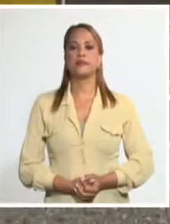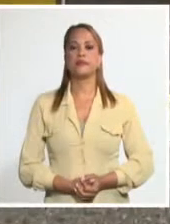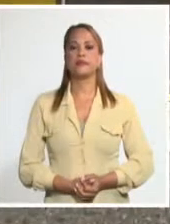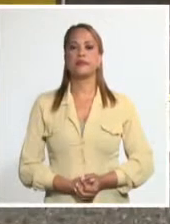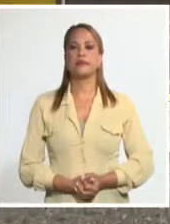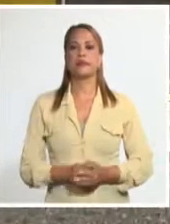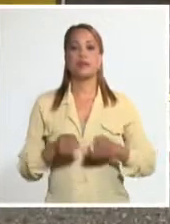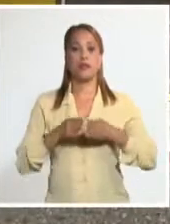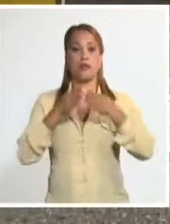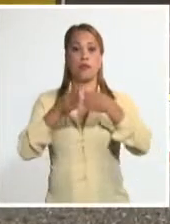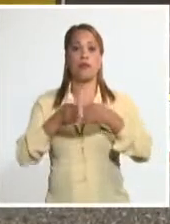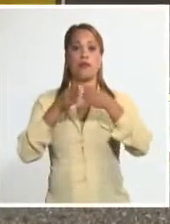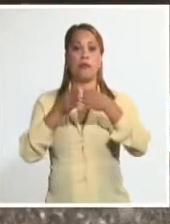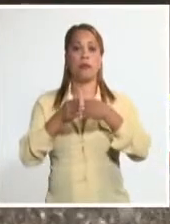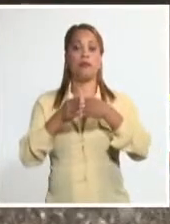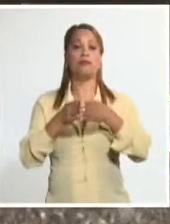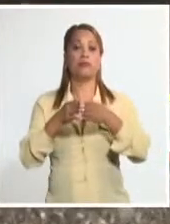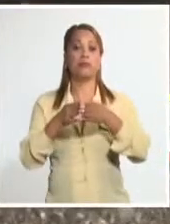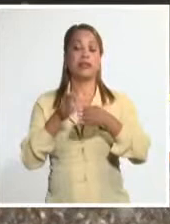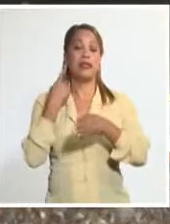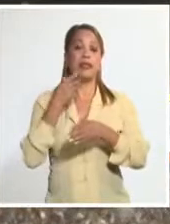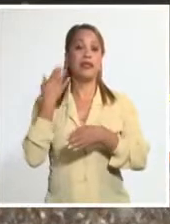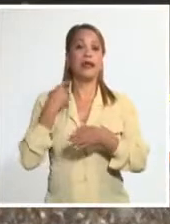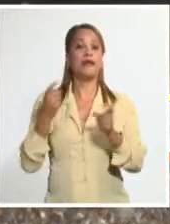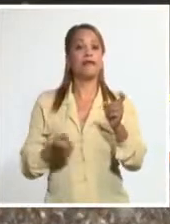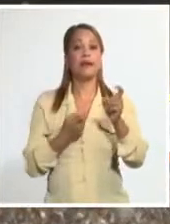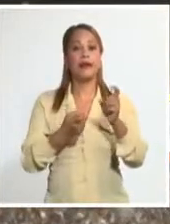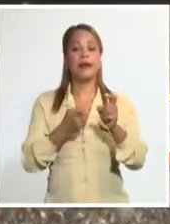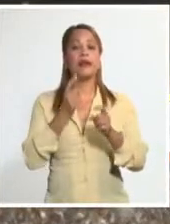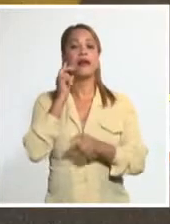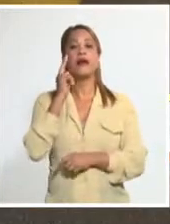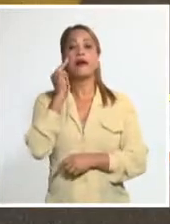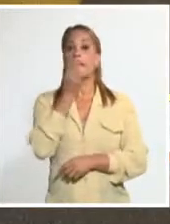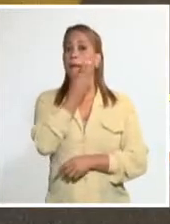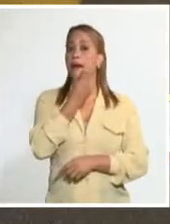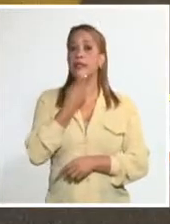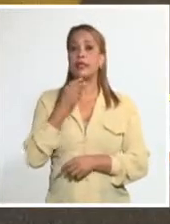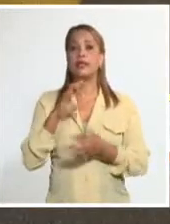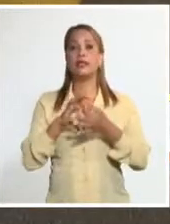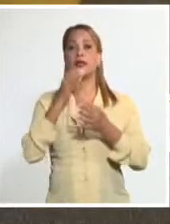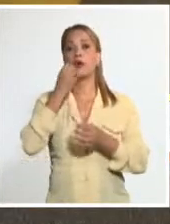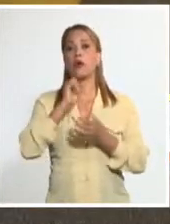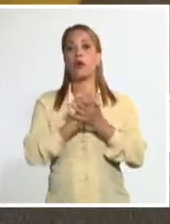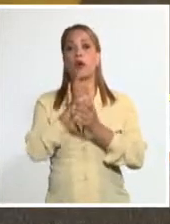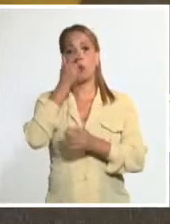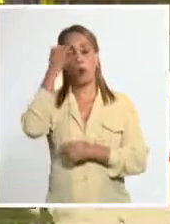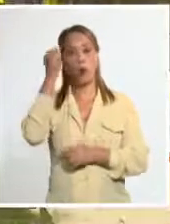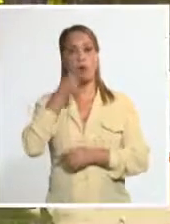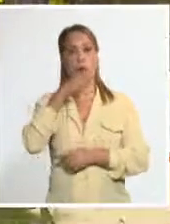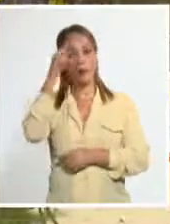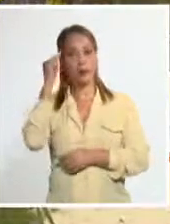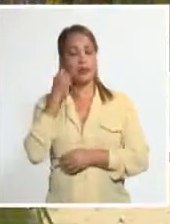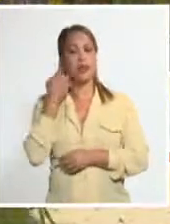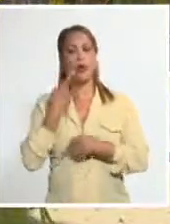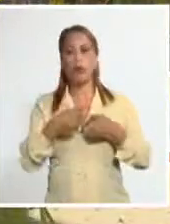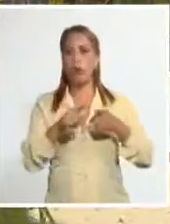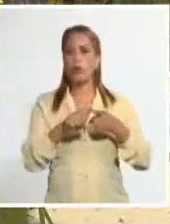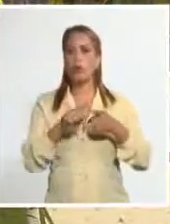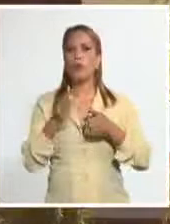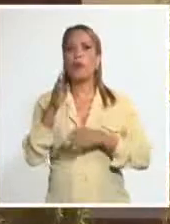El bote centenario, réplica del utilizado por Martí, Gómez y otros patriotas en el desembarco por Playita de Cajobabo